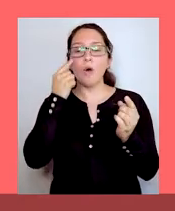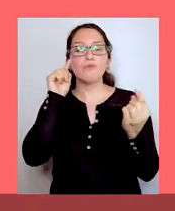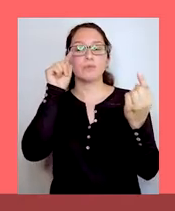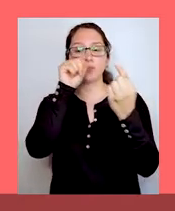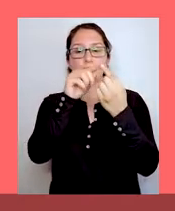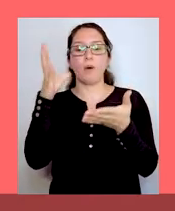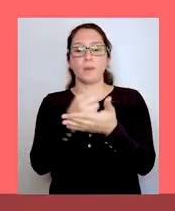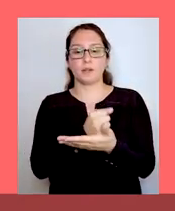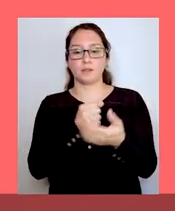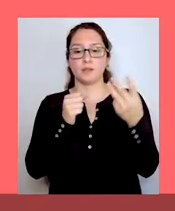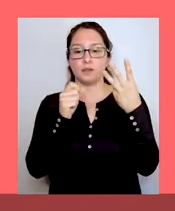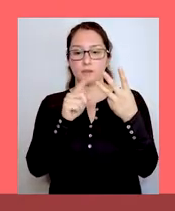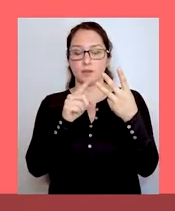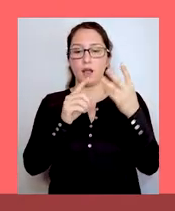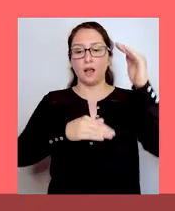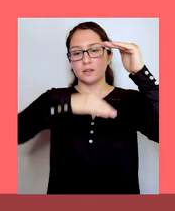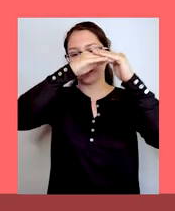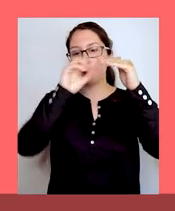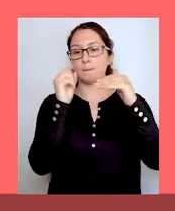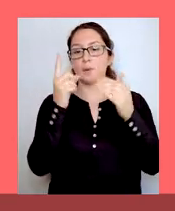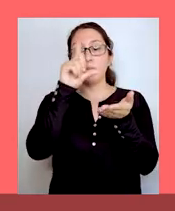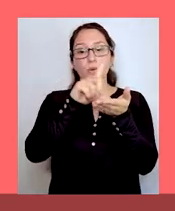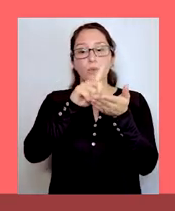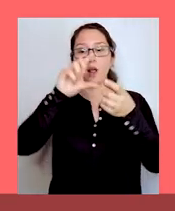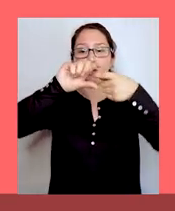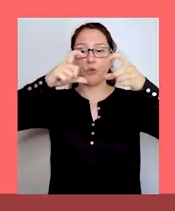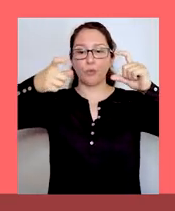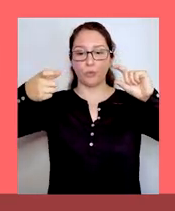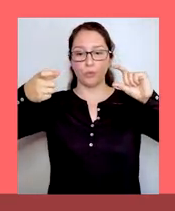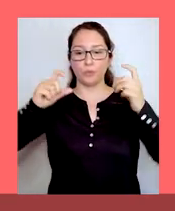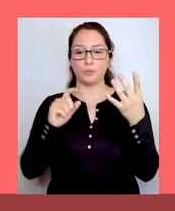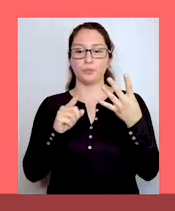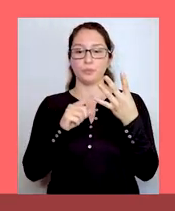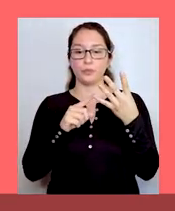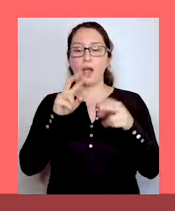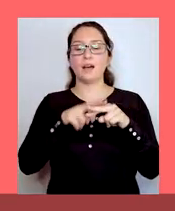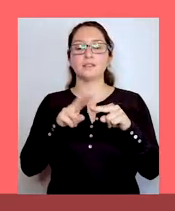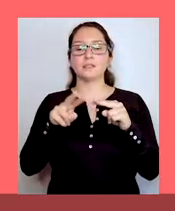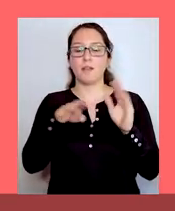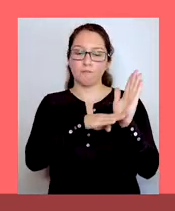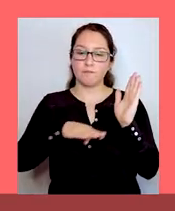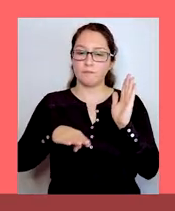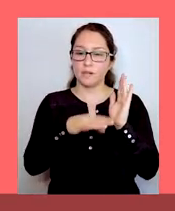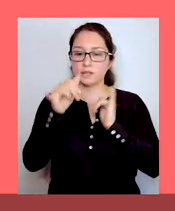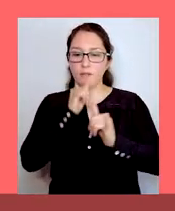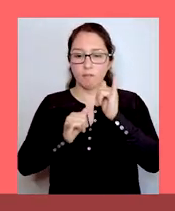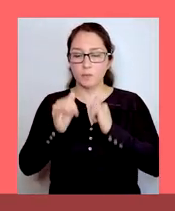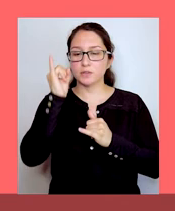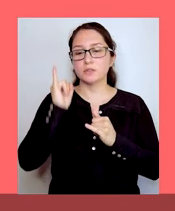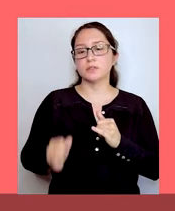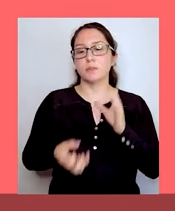quieres cumplir. 3. Posicionarte en Google con la página web. 4. Construir una base de datos y